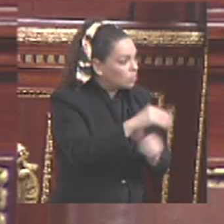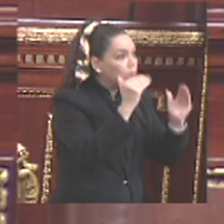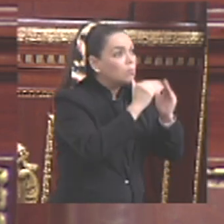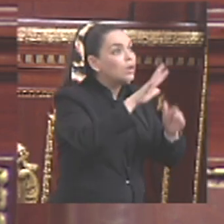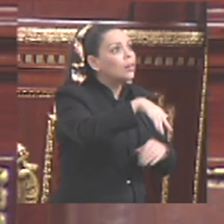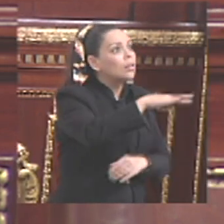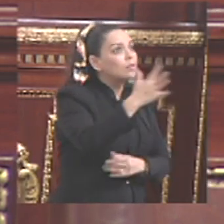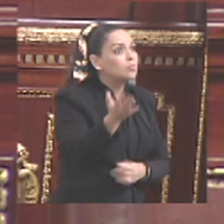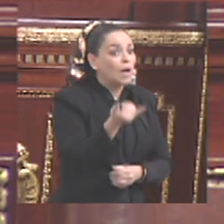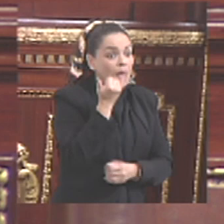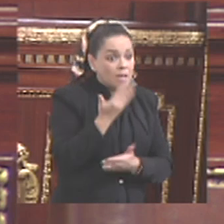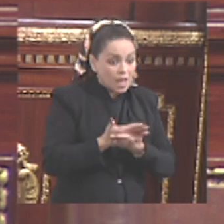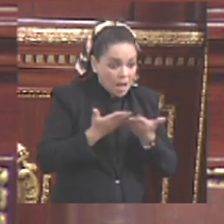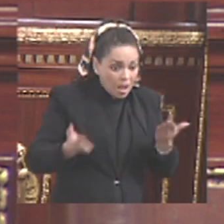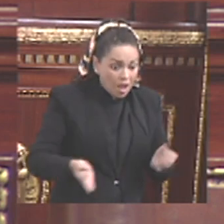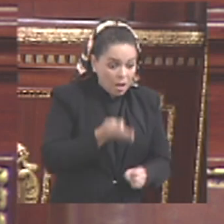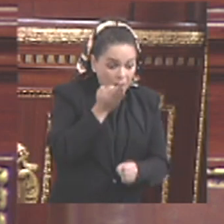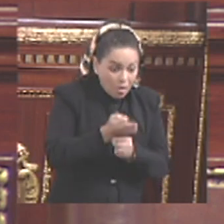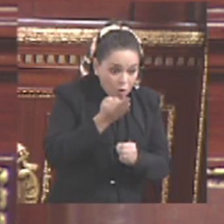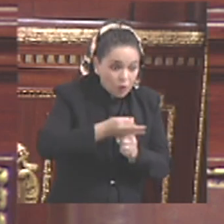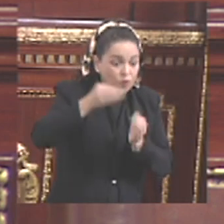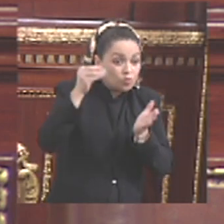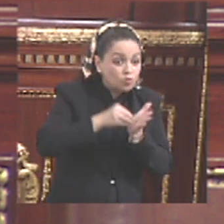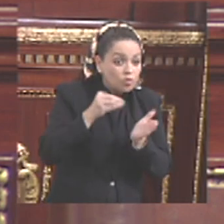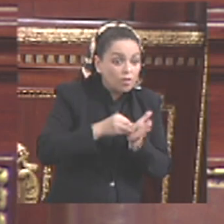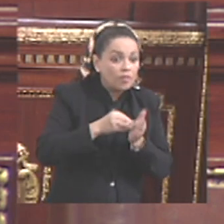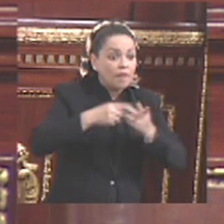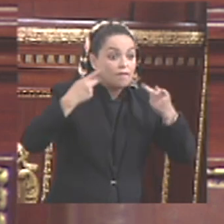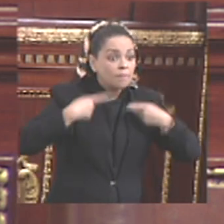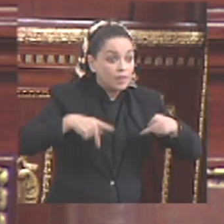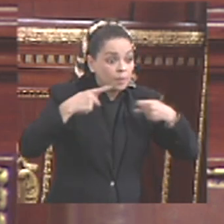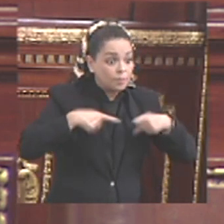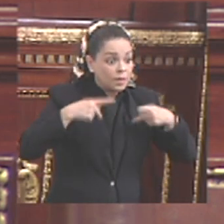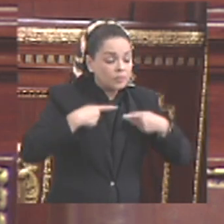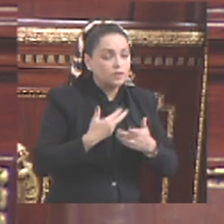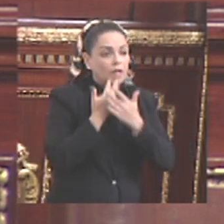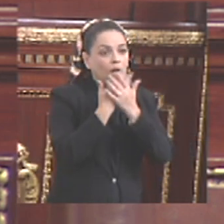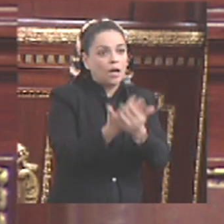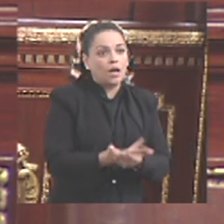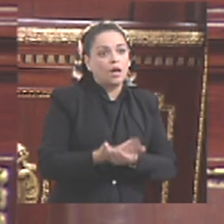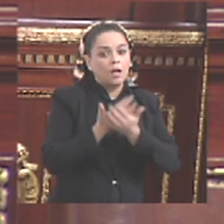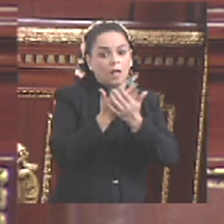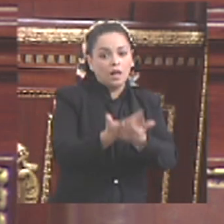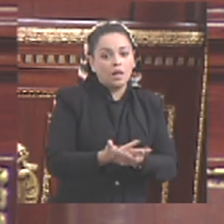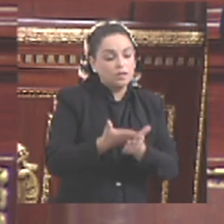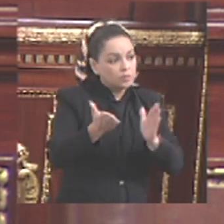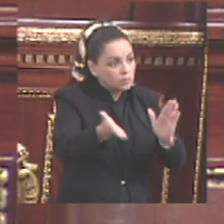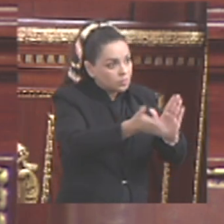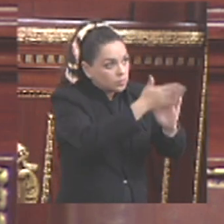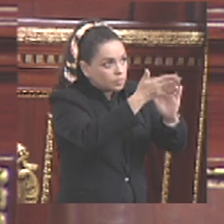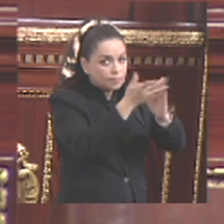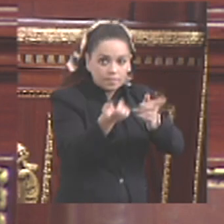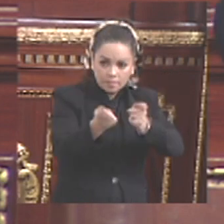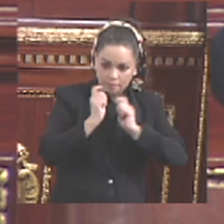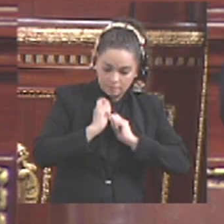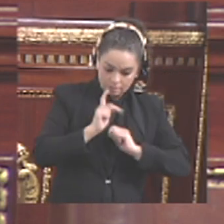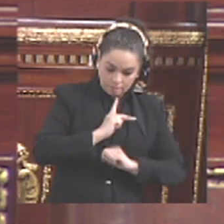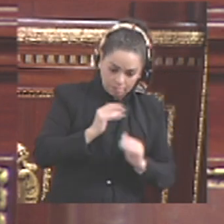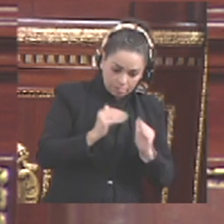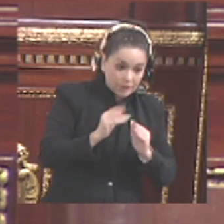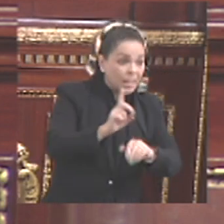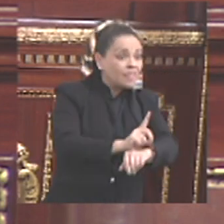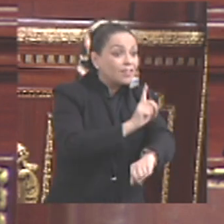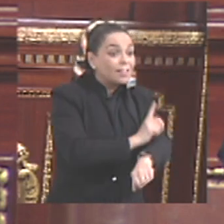hay damnificados del 85 esperando que se les vaya a reconstruir. Eso fue lo que sucedió